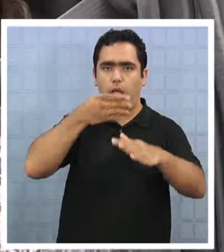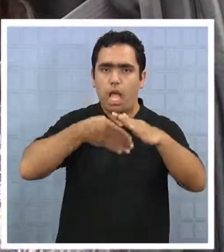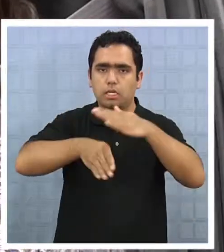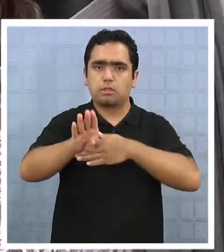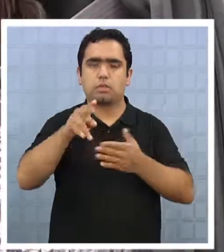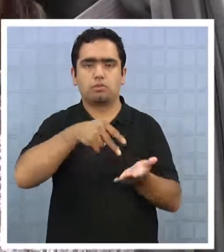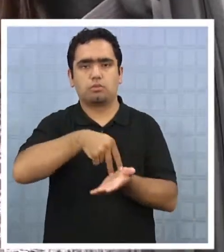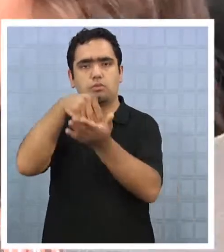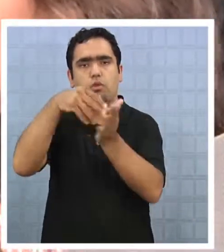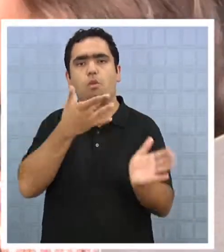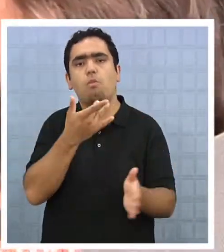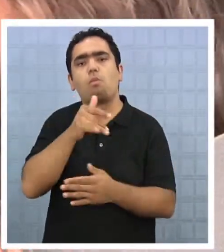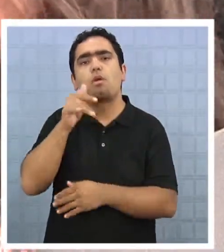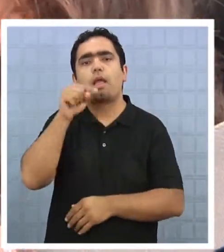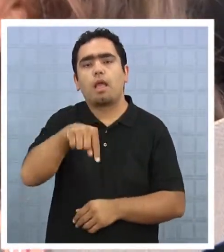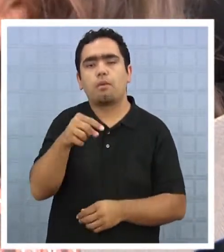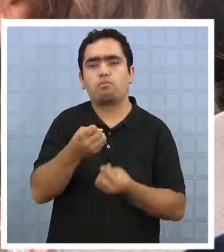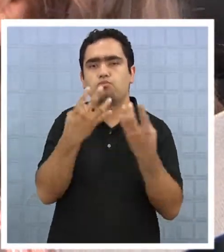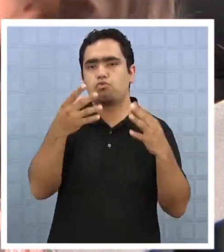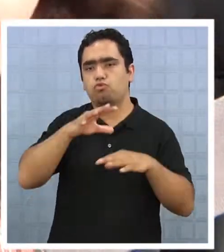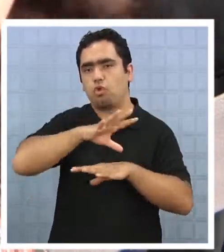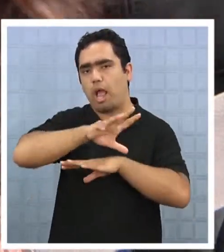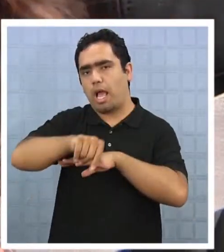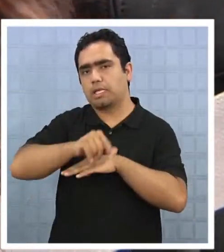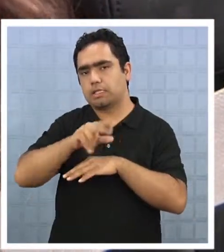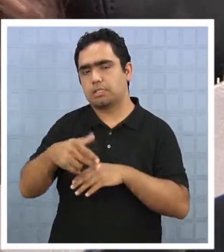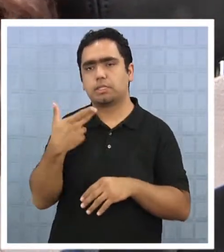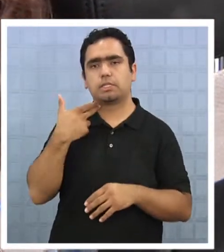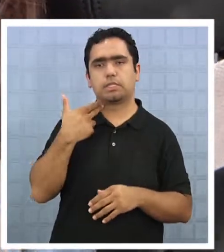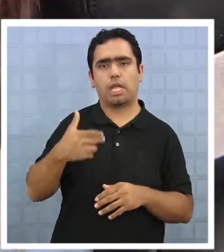que tienen acceso a Sofri. Fantástico, porque acá han habido